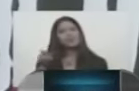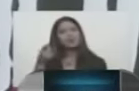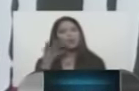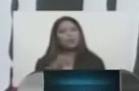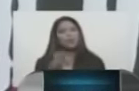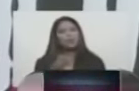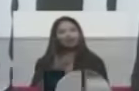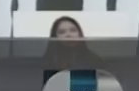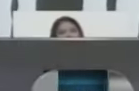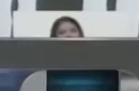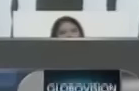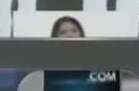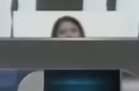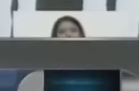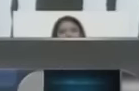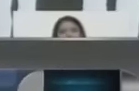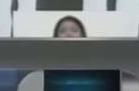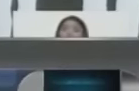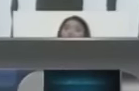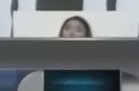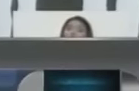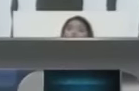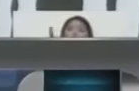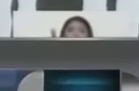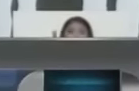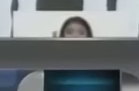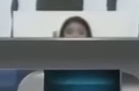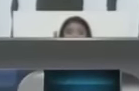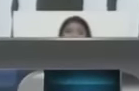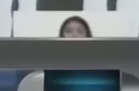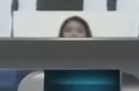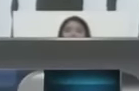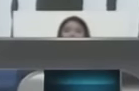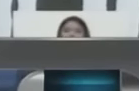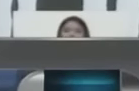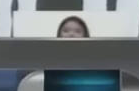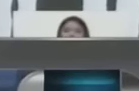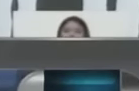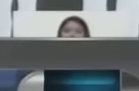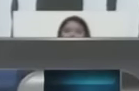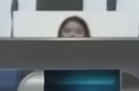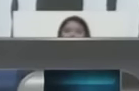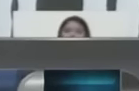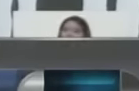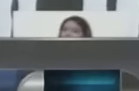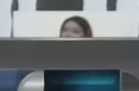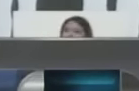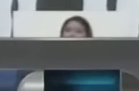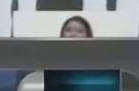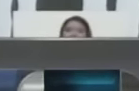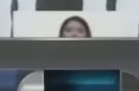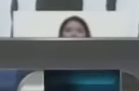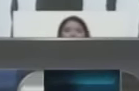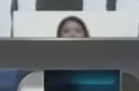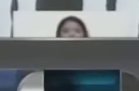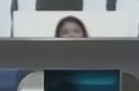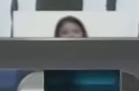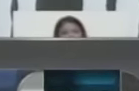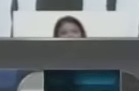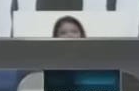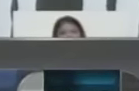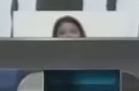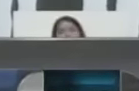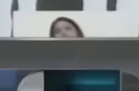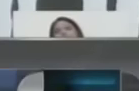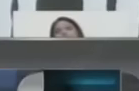Plaza de Maturín, estado Monagas, y la gerente del abasto Bicentenario del centro comercial Monagas Plaza de Maturín, estado Monagas. En dicho